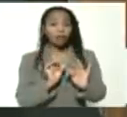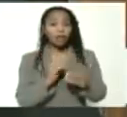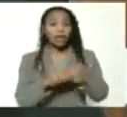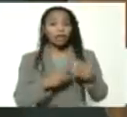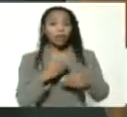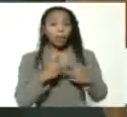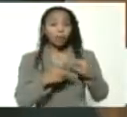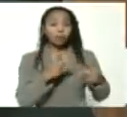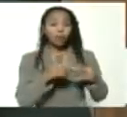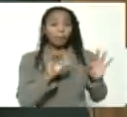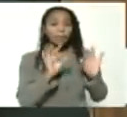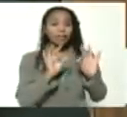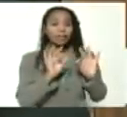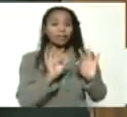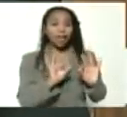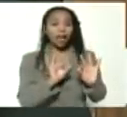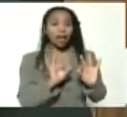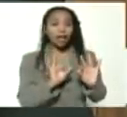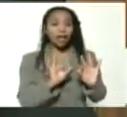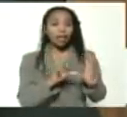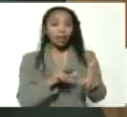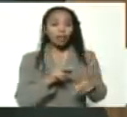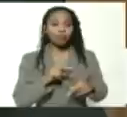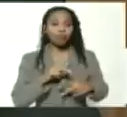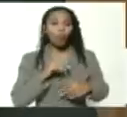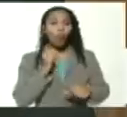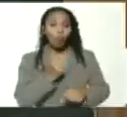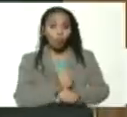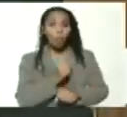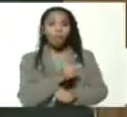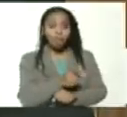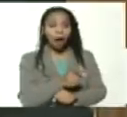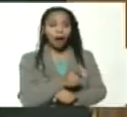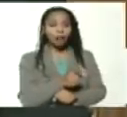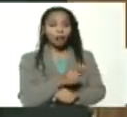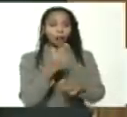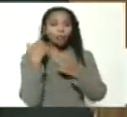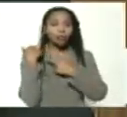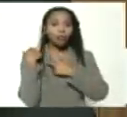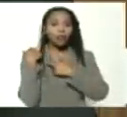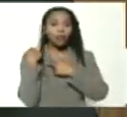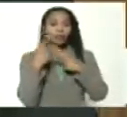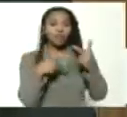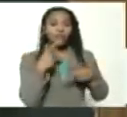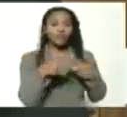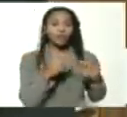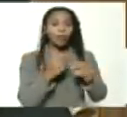procedimiento especial de admisión de hechos y al procedimiento de delación.